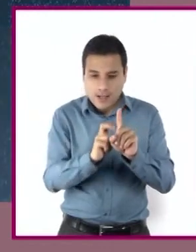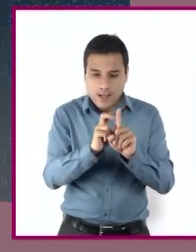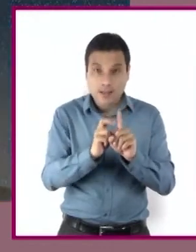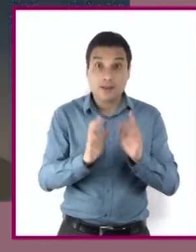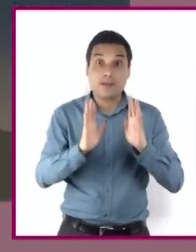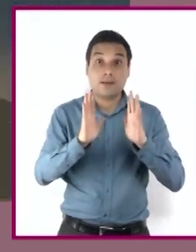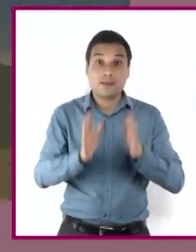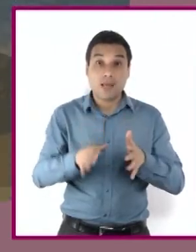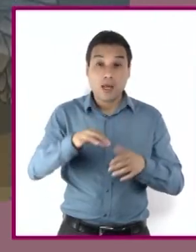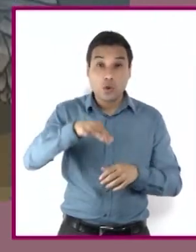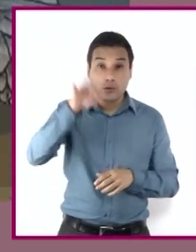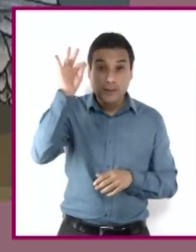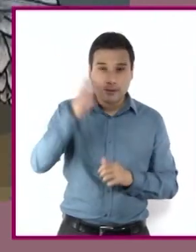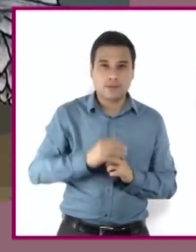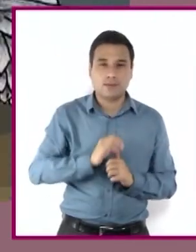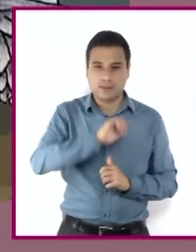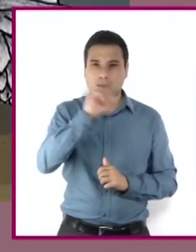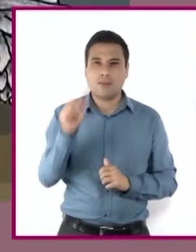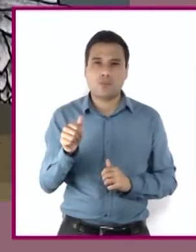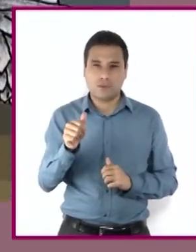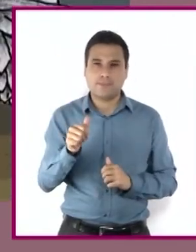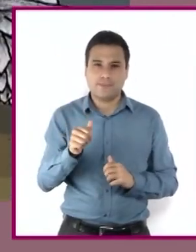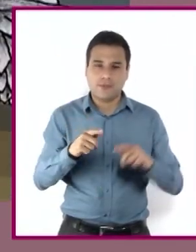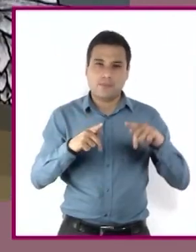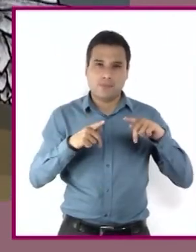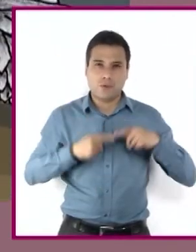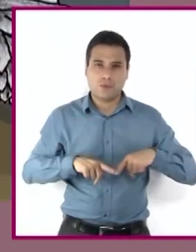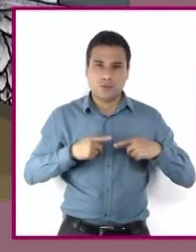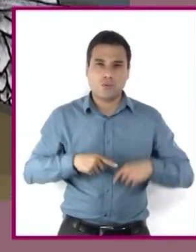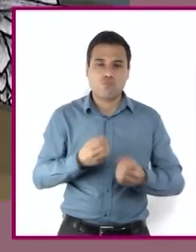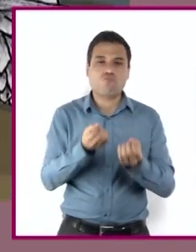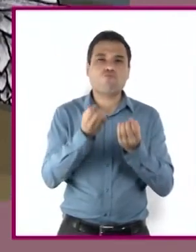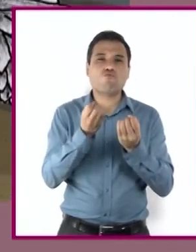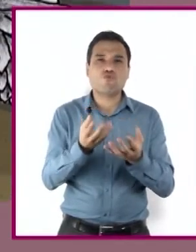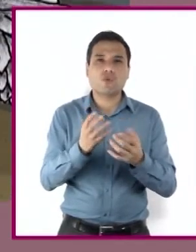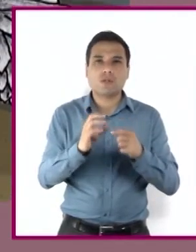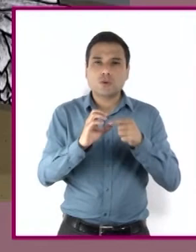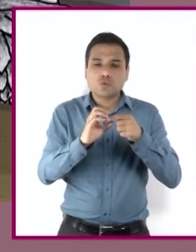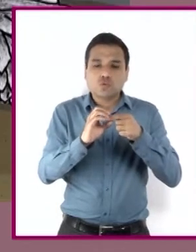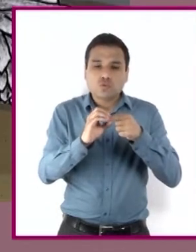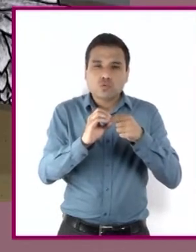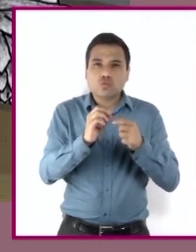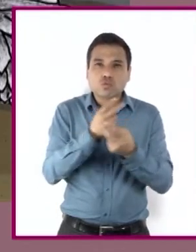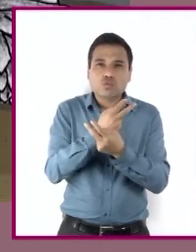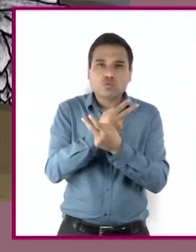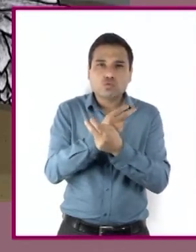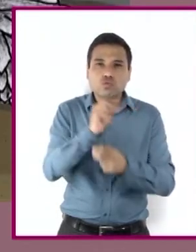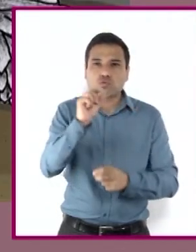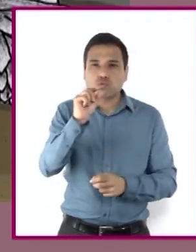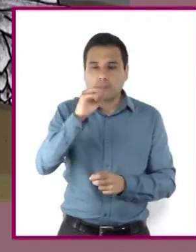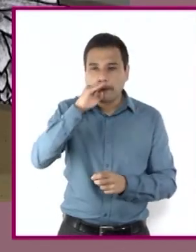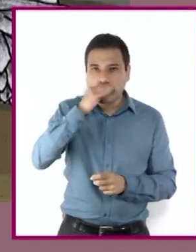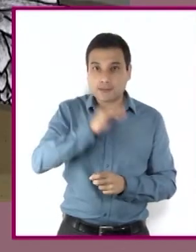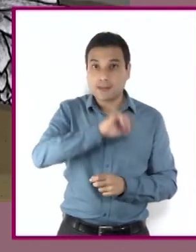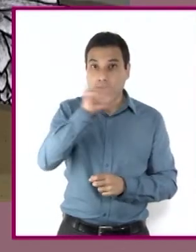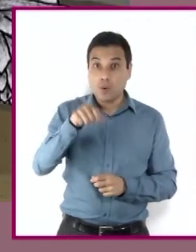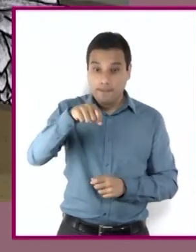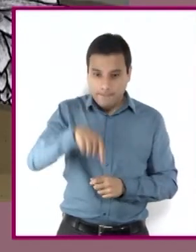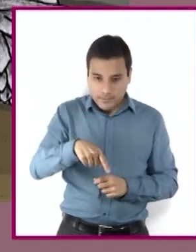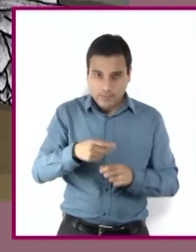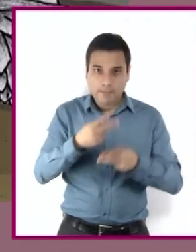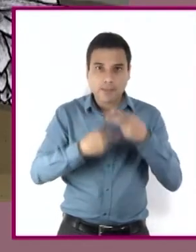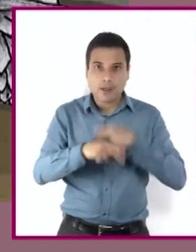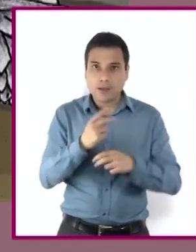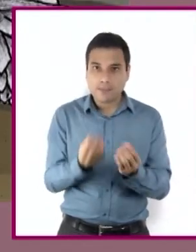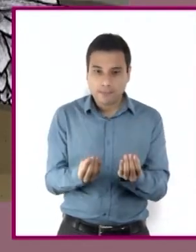lo encontró, logró llevarles un grano de maíz a los hombres para que lo sembraran. Así es como en nuestra cultura tenemos el